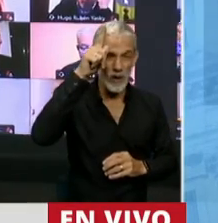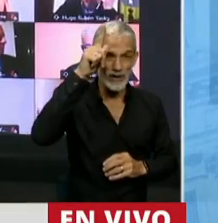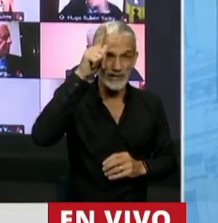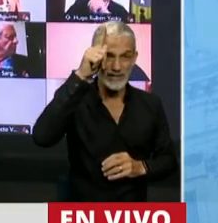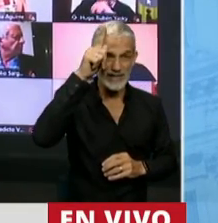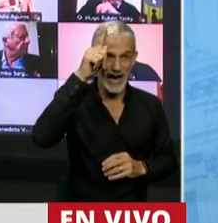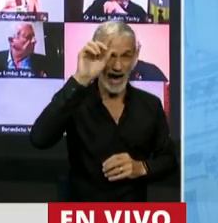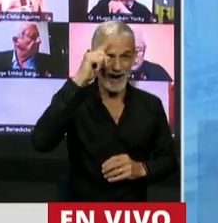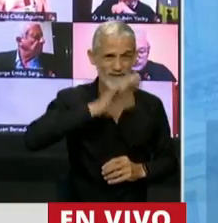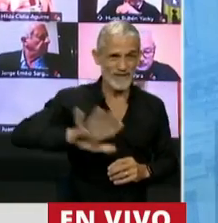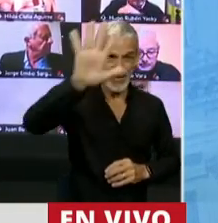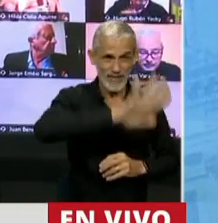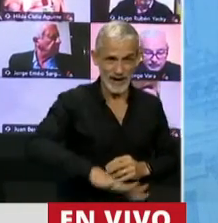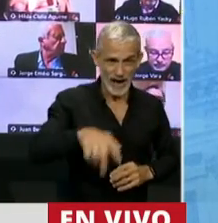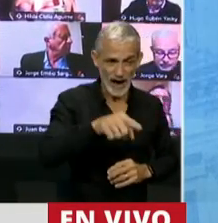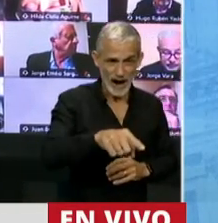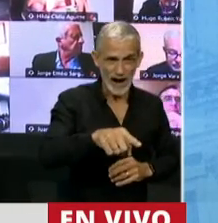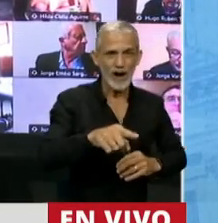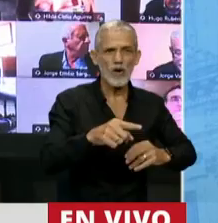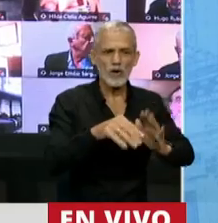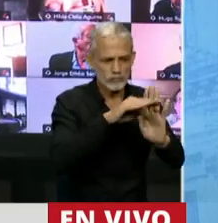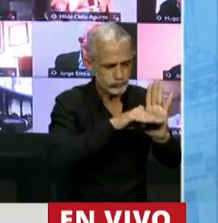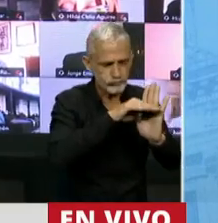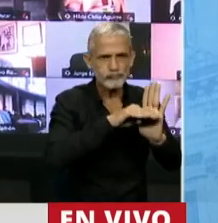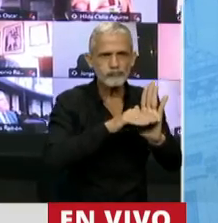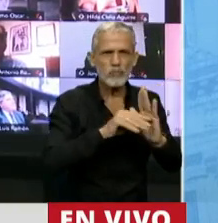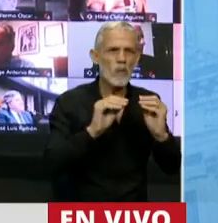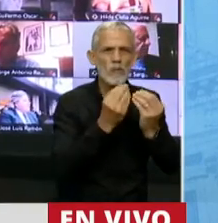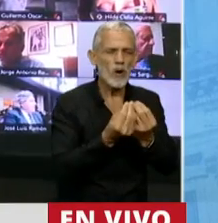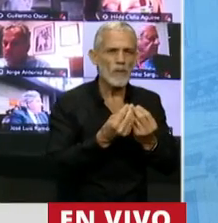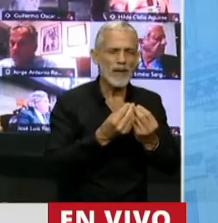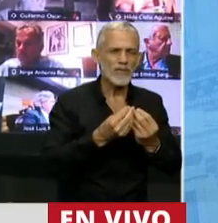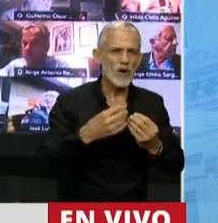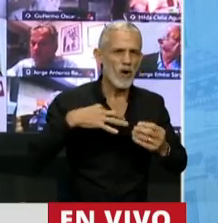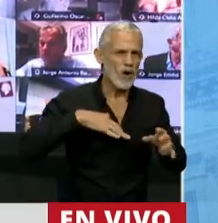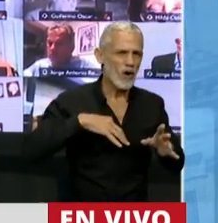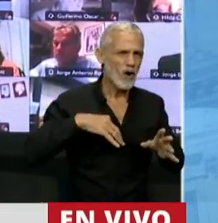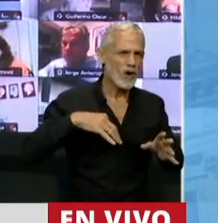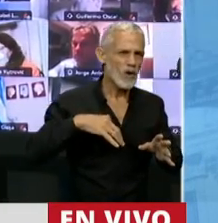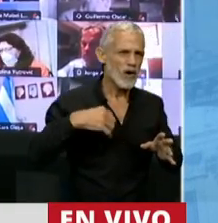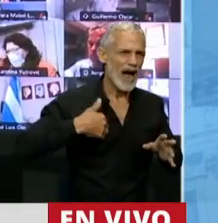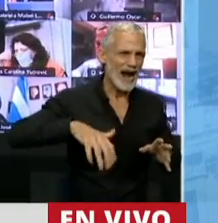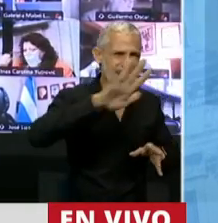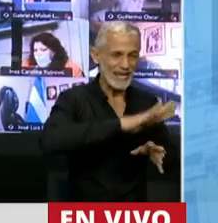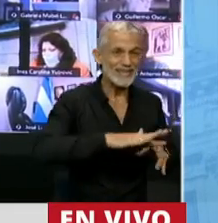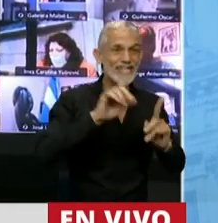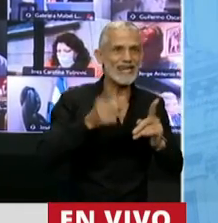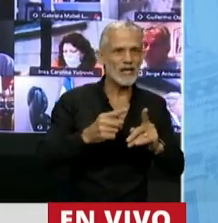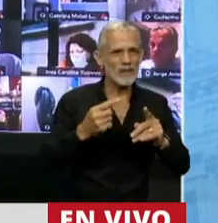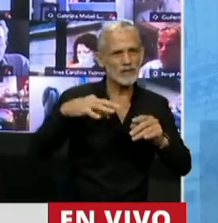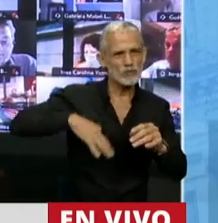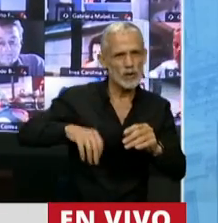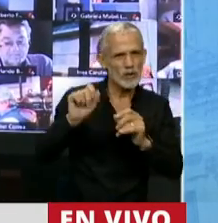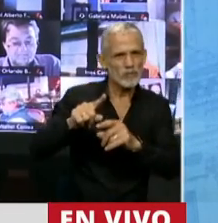Federal y del índice nominal promedio de la Policía Federal de la Argentina, y un 20% del IPC de la Ciudad Autónoma de Buenos